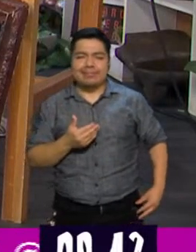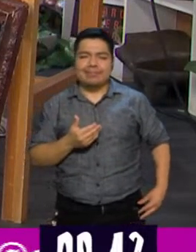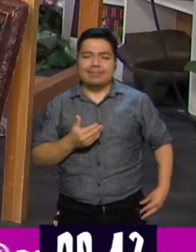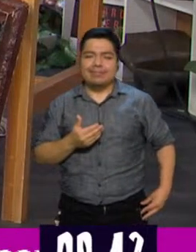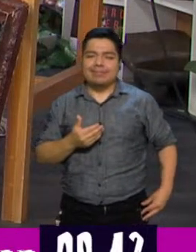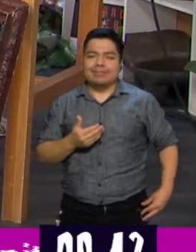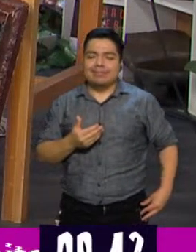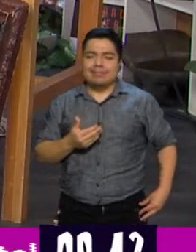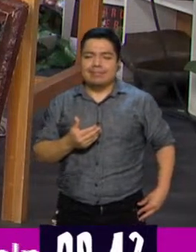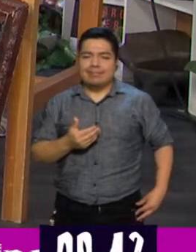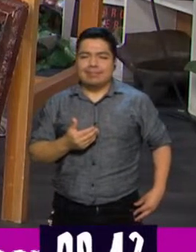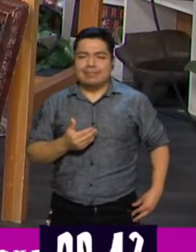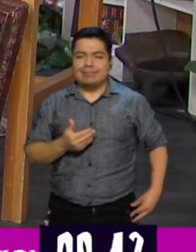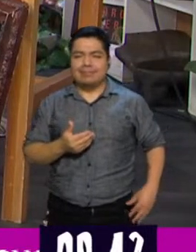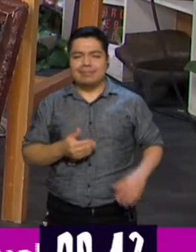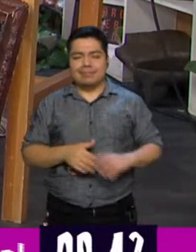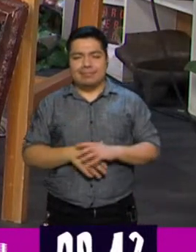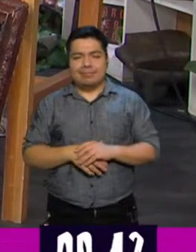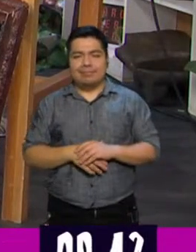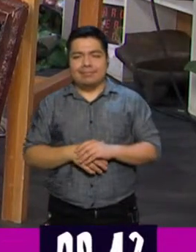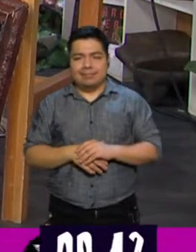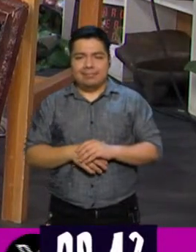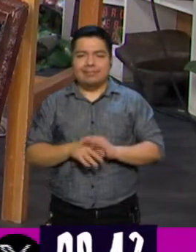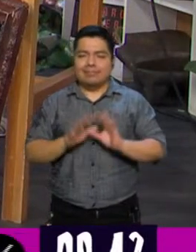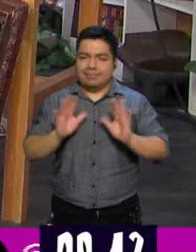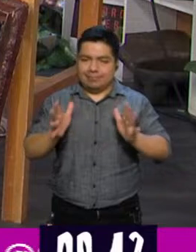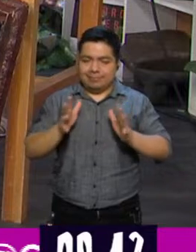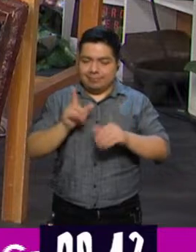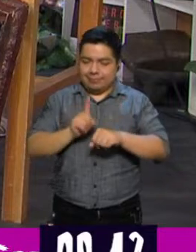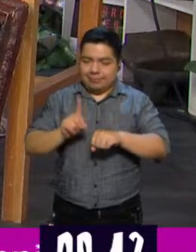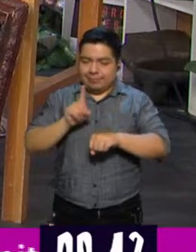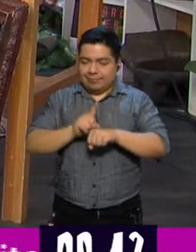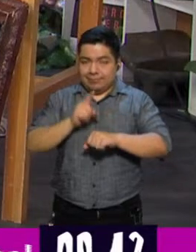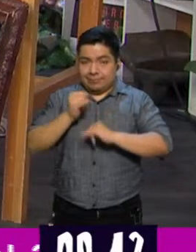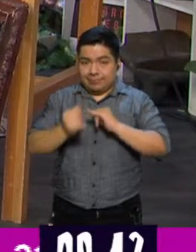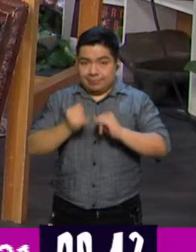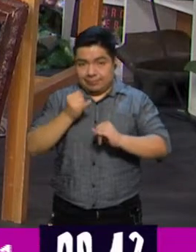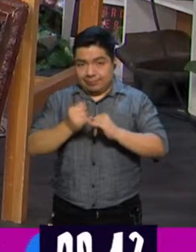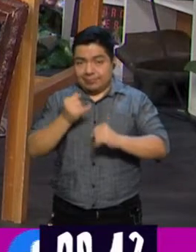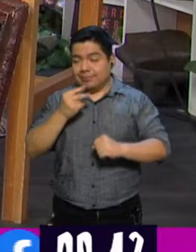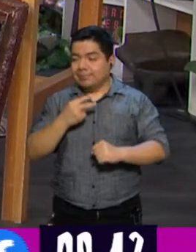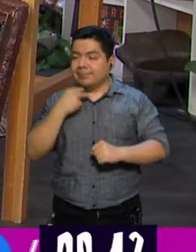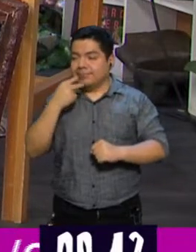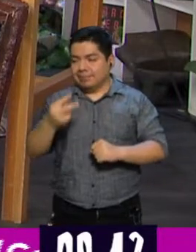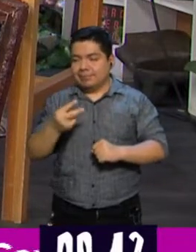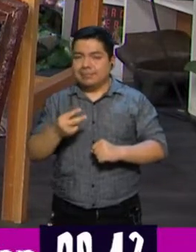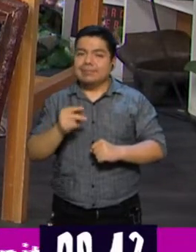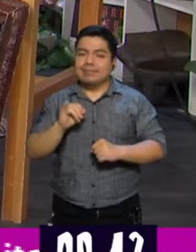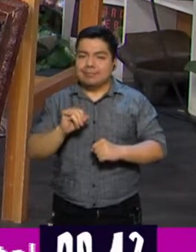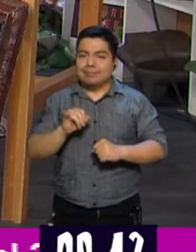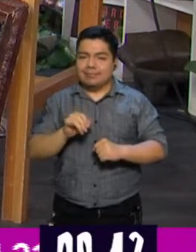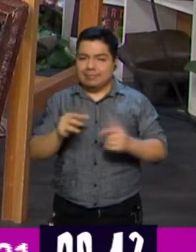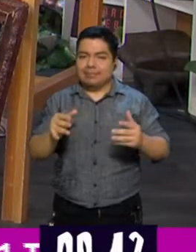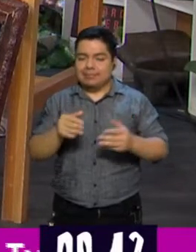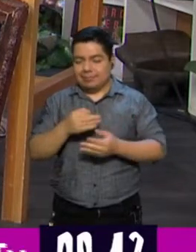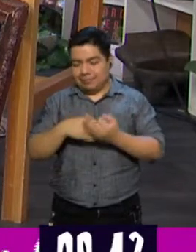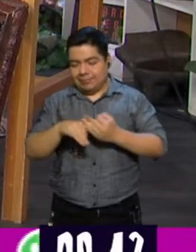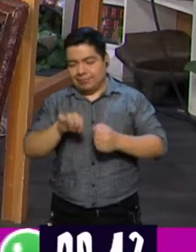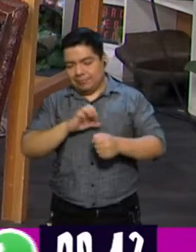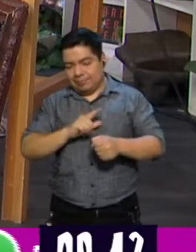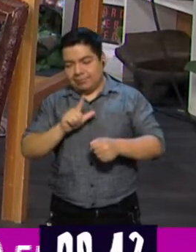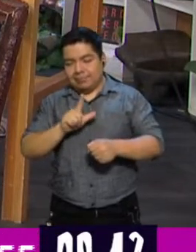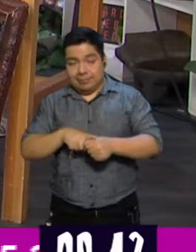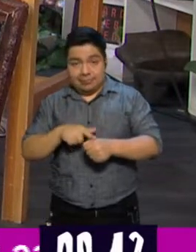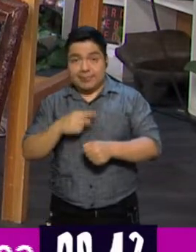Oye, pues sí, fíjate que ayer fue Día Internacional de la Voz, que es una efeméride que promovieron los especialistas en la